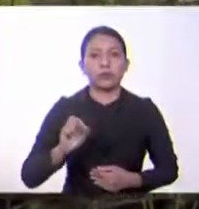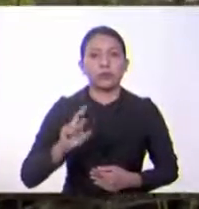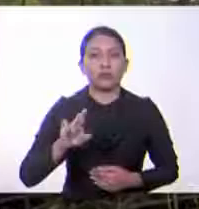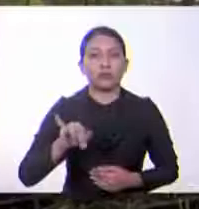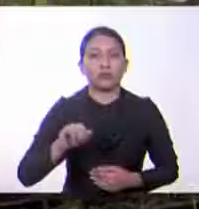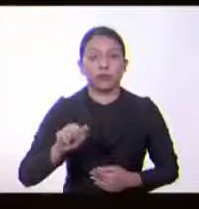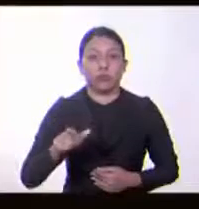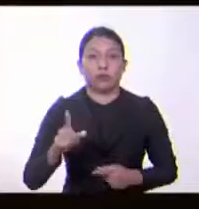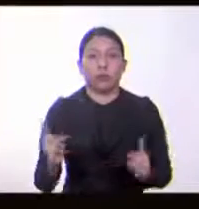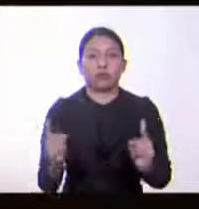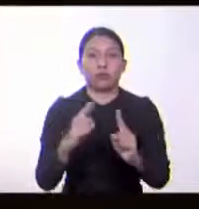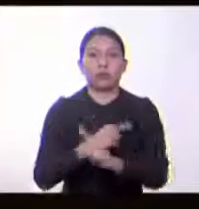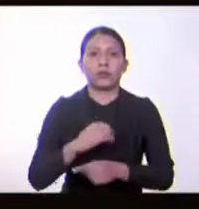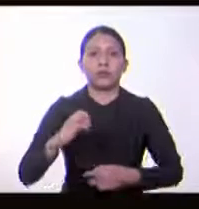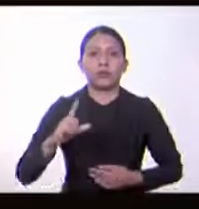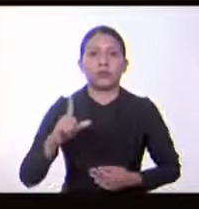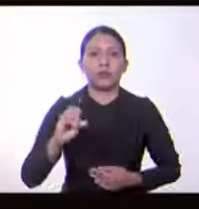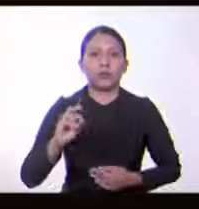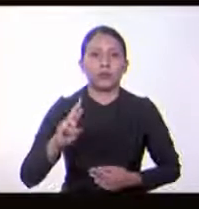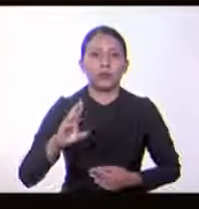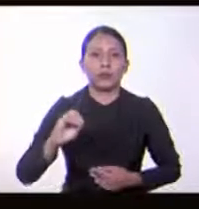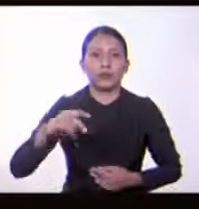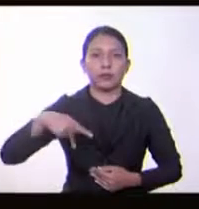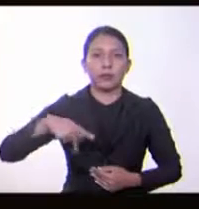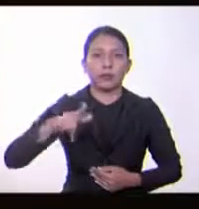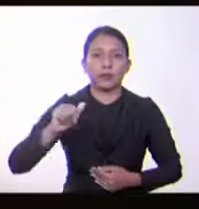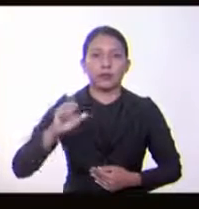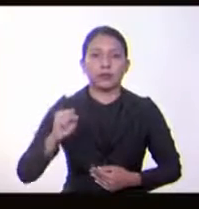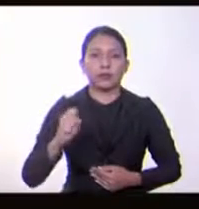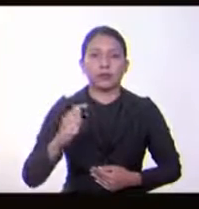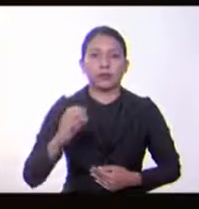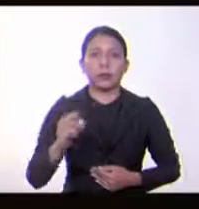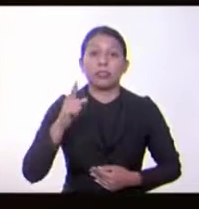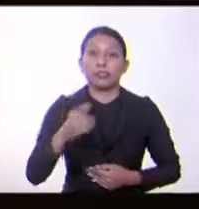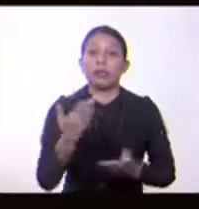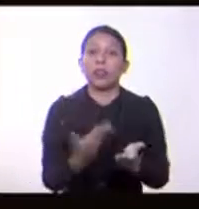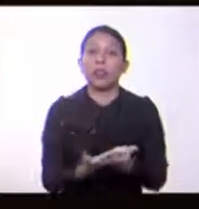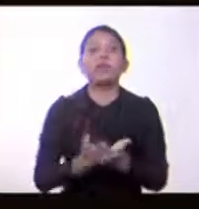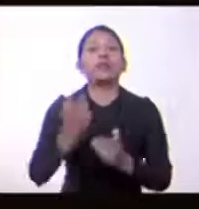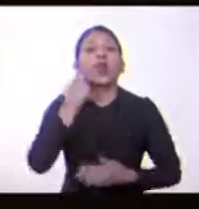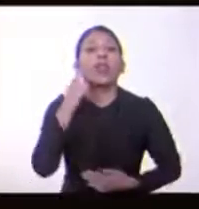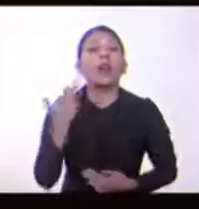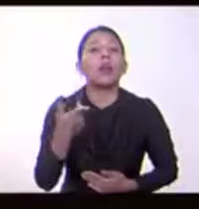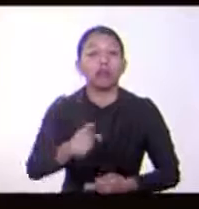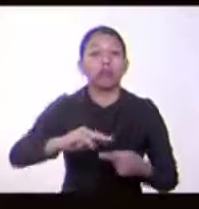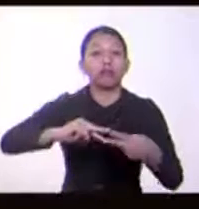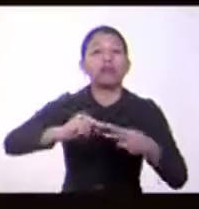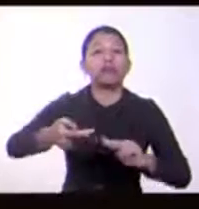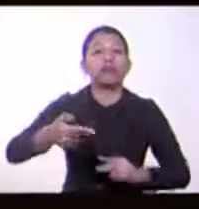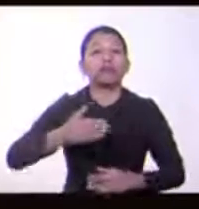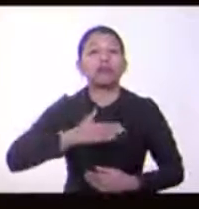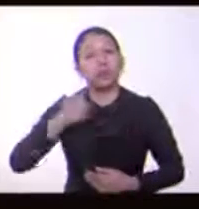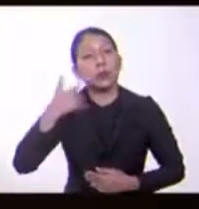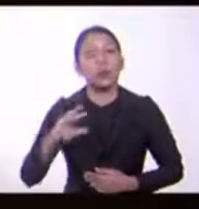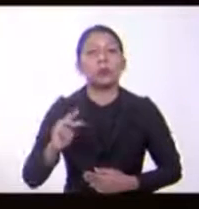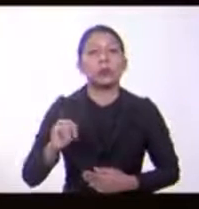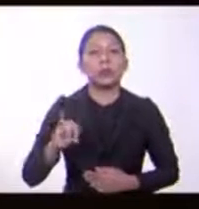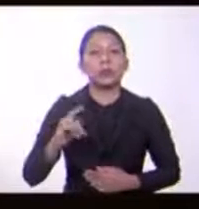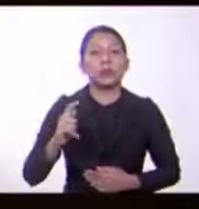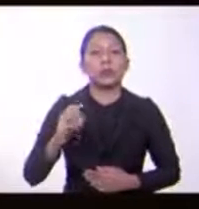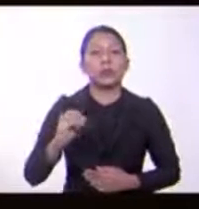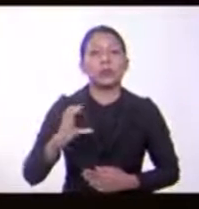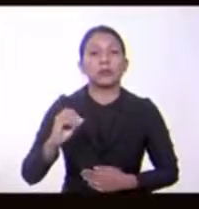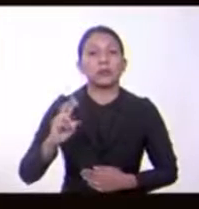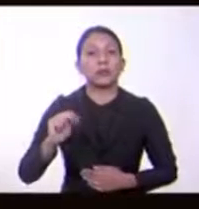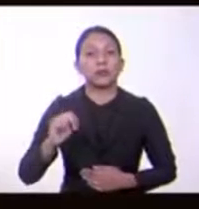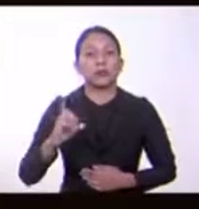un cloroplasto. Todo lo anterior se apoya en evidencia genética y molecular. Por ejemplo, mitocondrias y cloroplastos